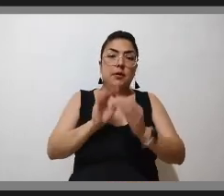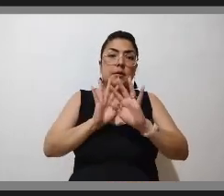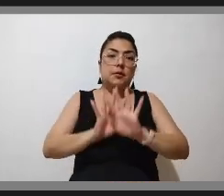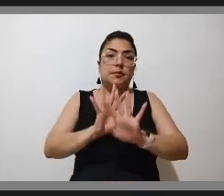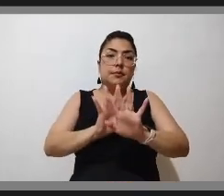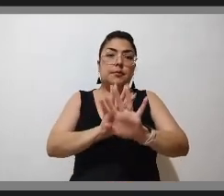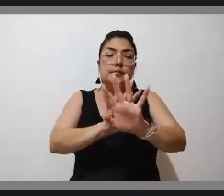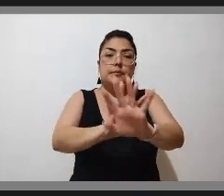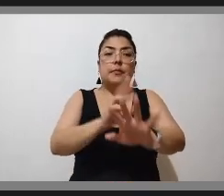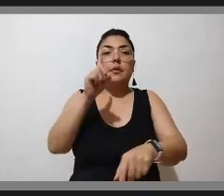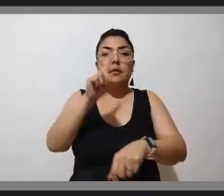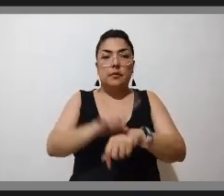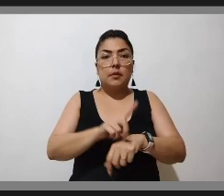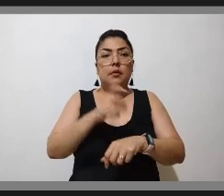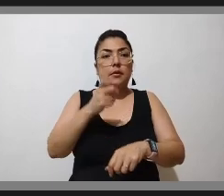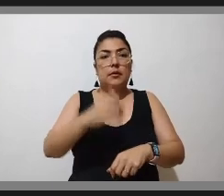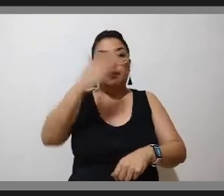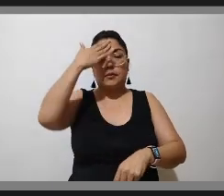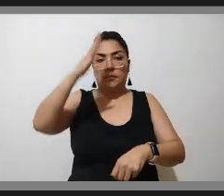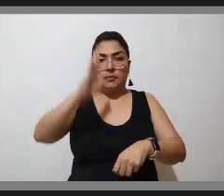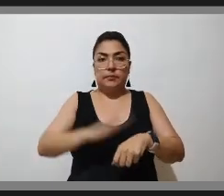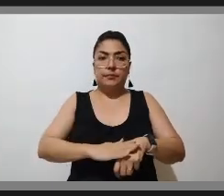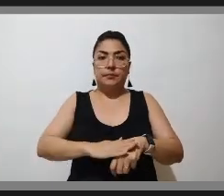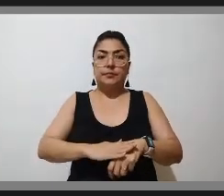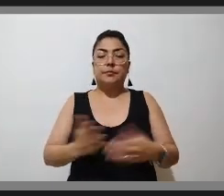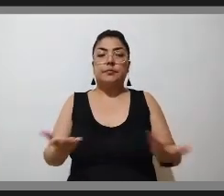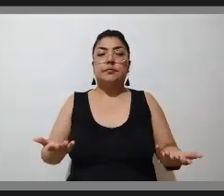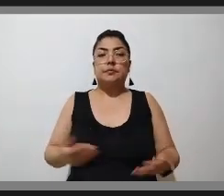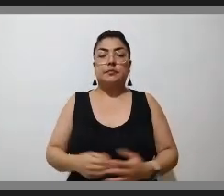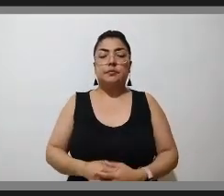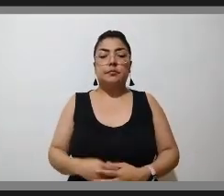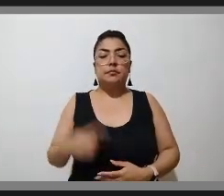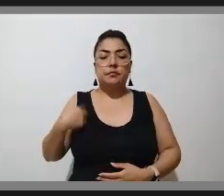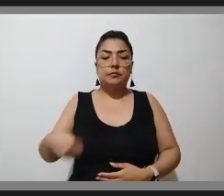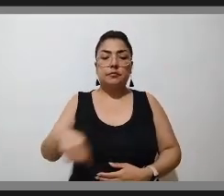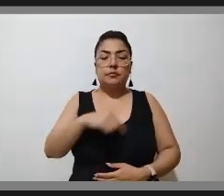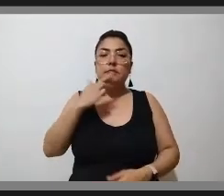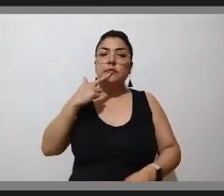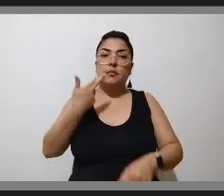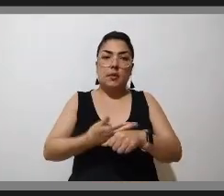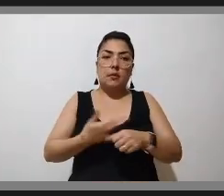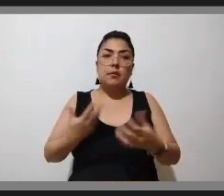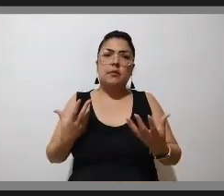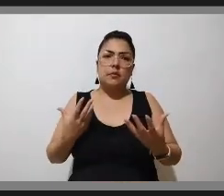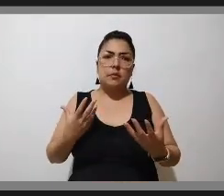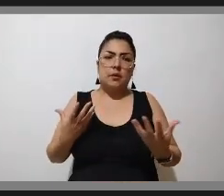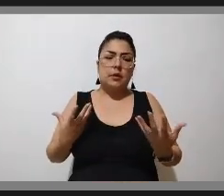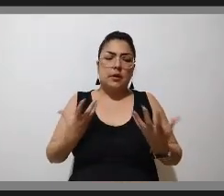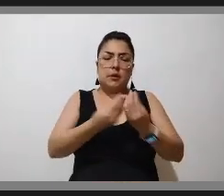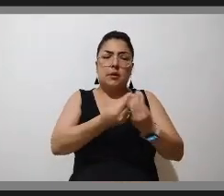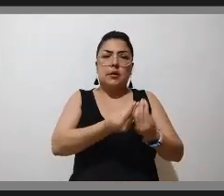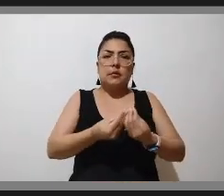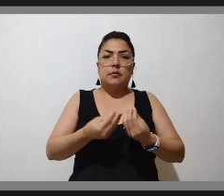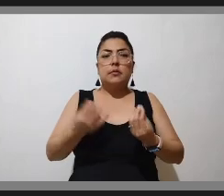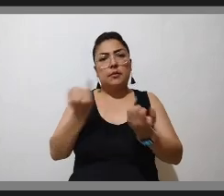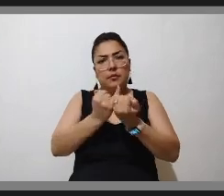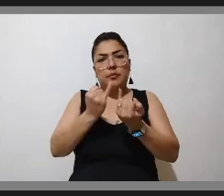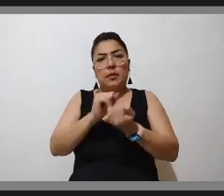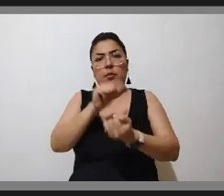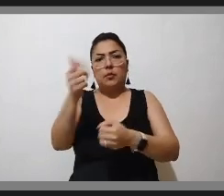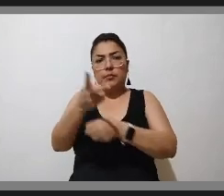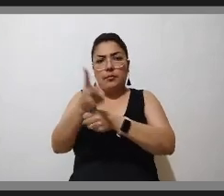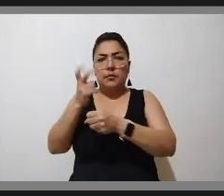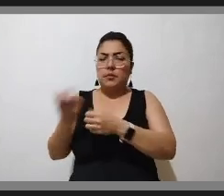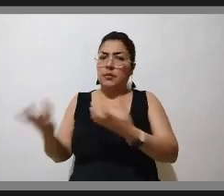podamos conmemorar este día, y pues estaremos realizándola principalmente con nuestro funcionariado. Sin embargo, quien nos quiera acompañar,